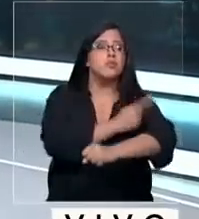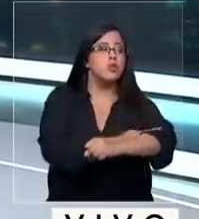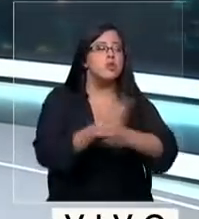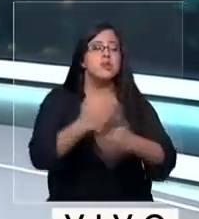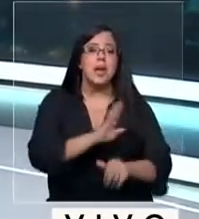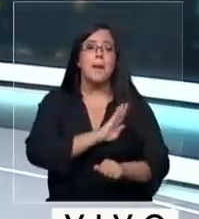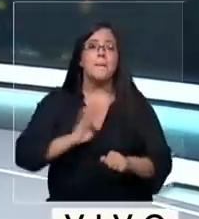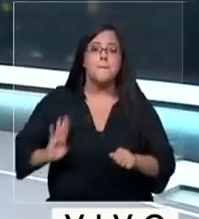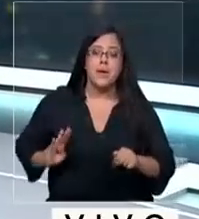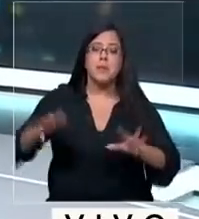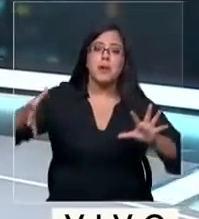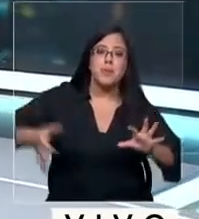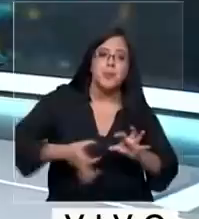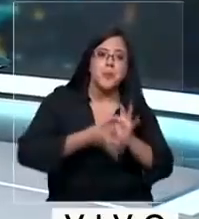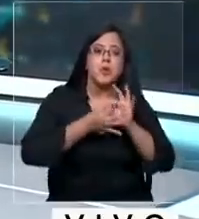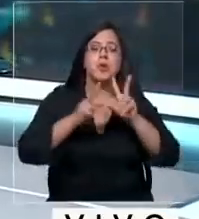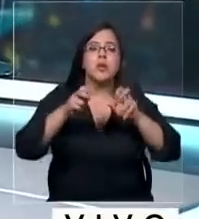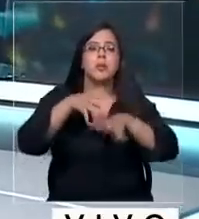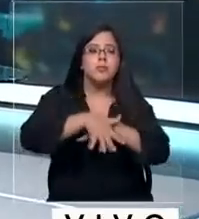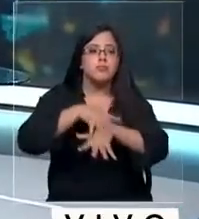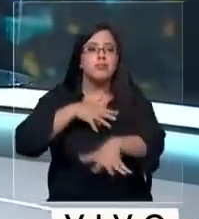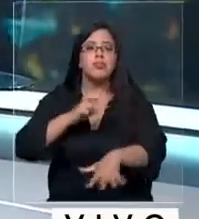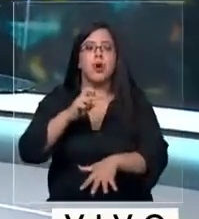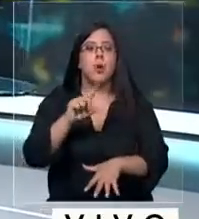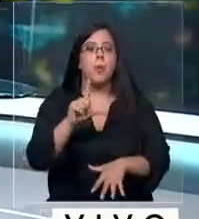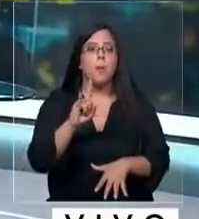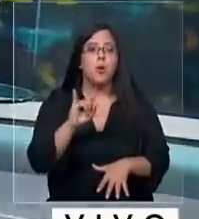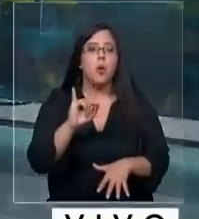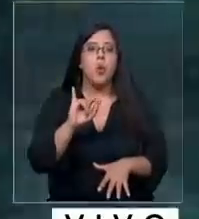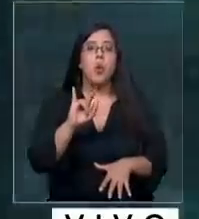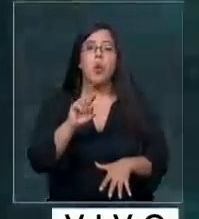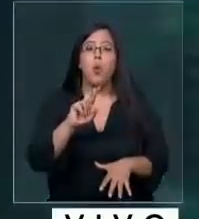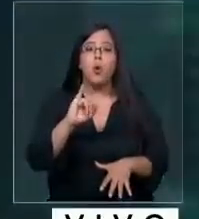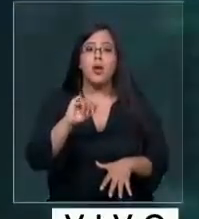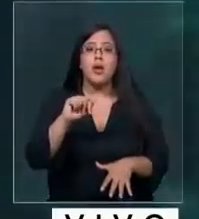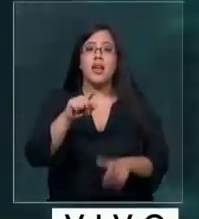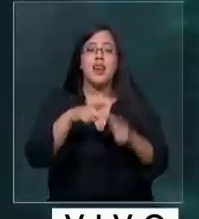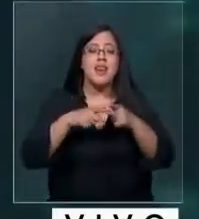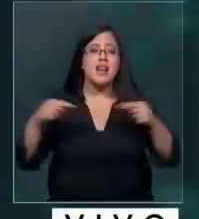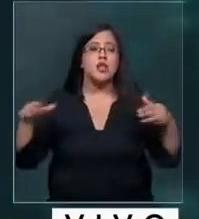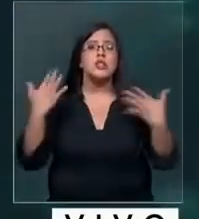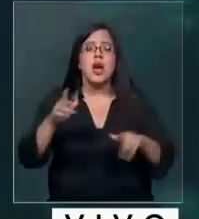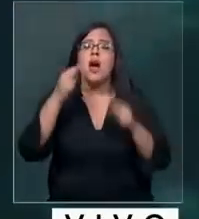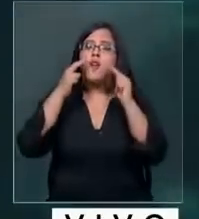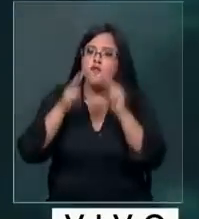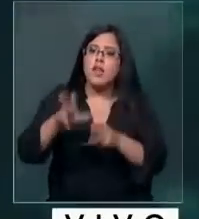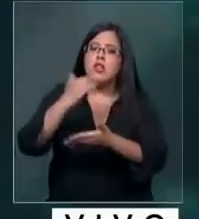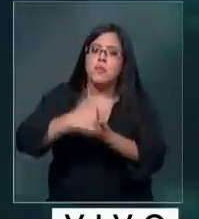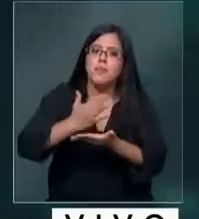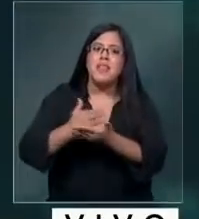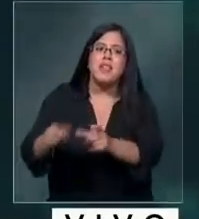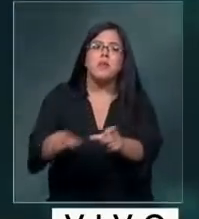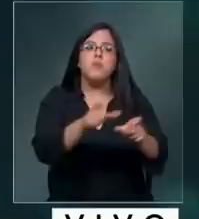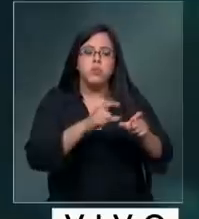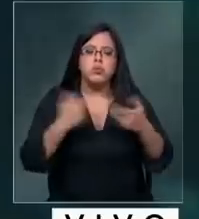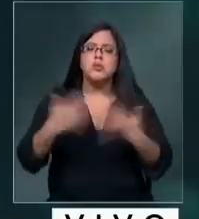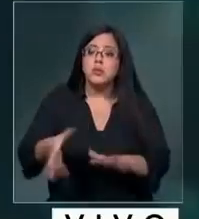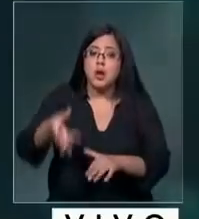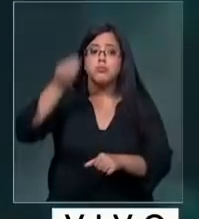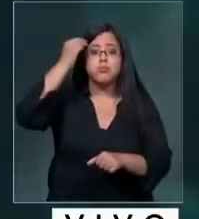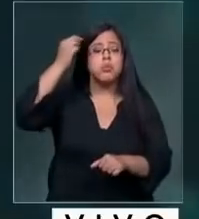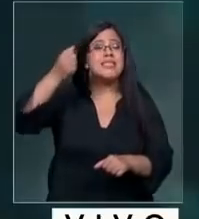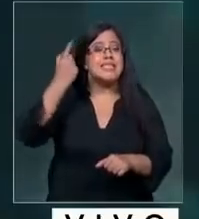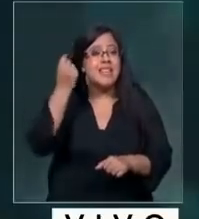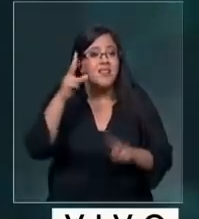de la asamblea feminista pero nacional estamos viendo las medidas de seguridad nosotras somos conscientes de que la represión actual